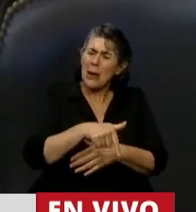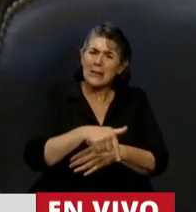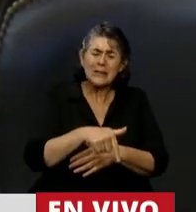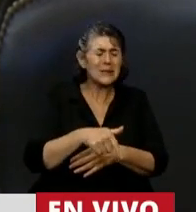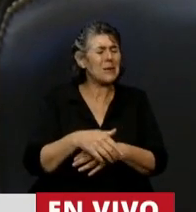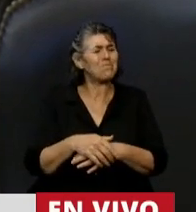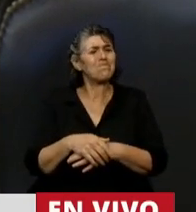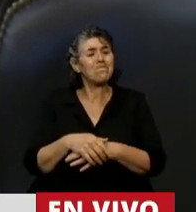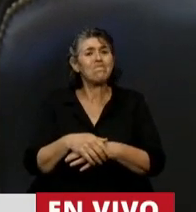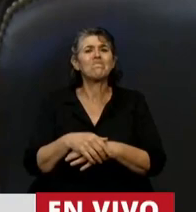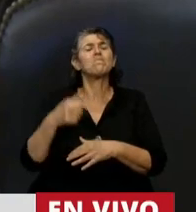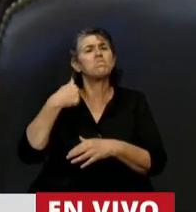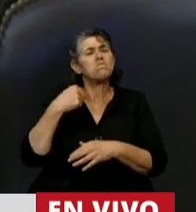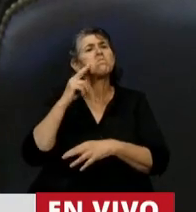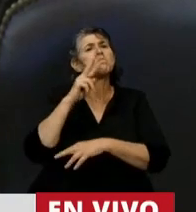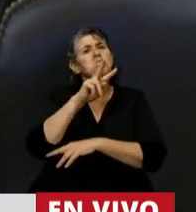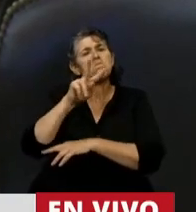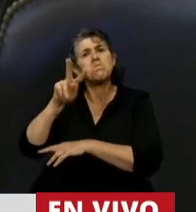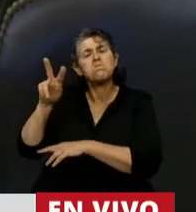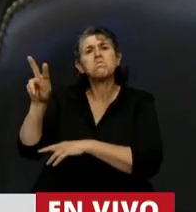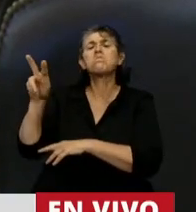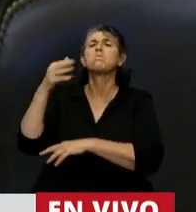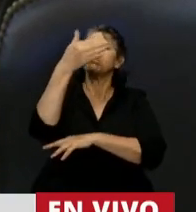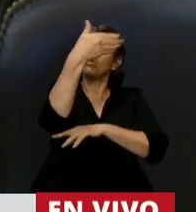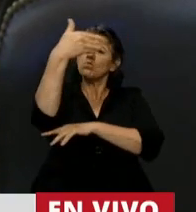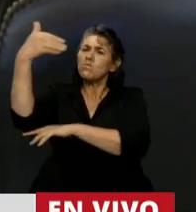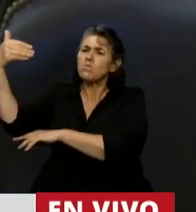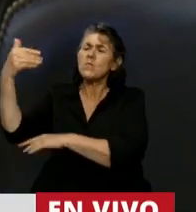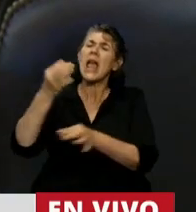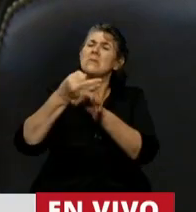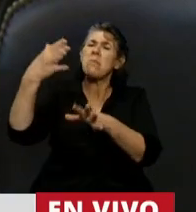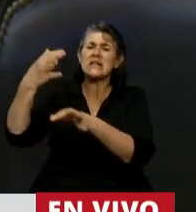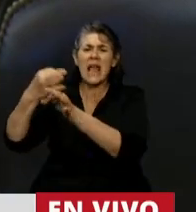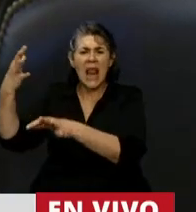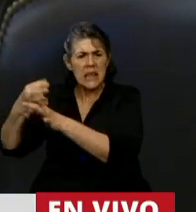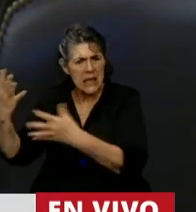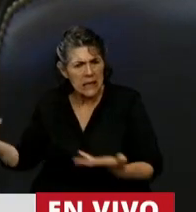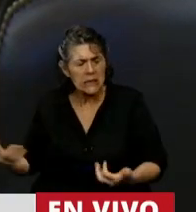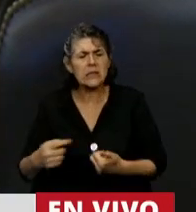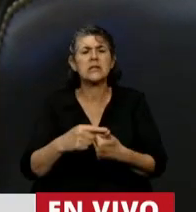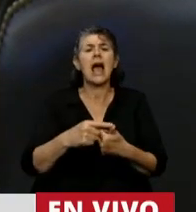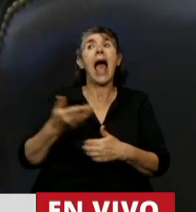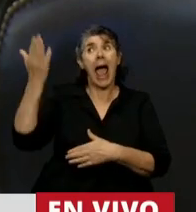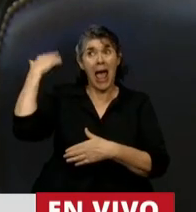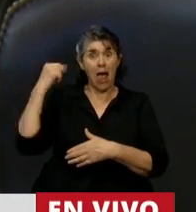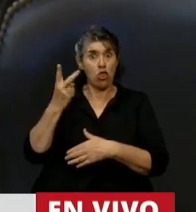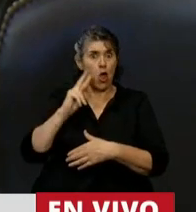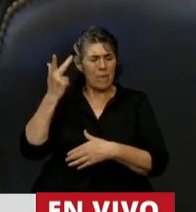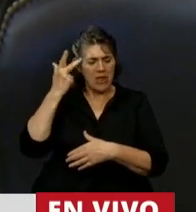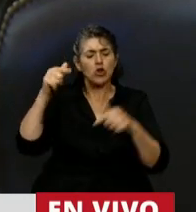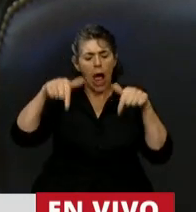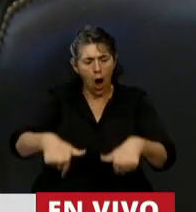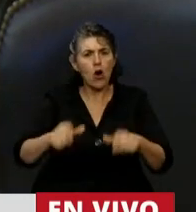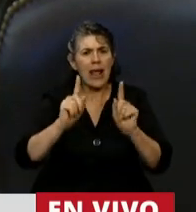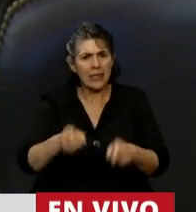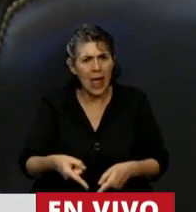anterior, las exposiciones de invitados, especialistas, muchos de ellos, que dieron su parecer